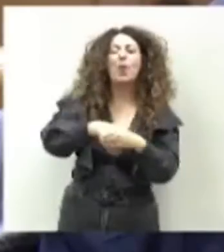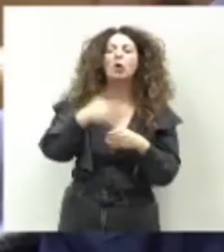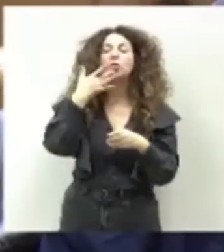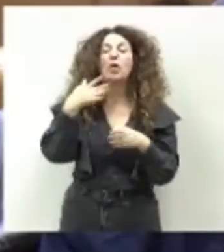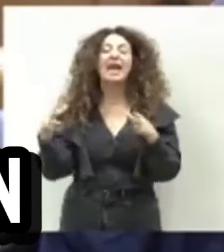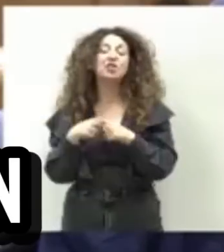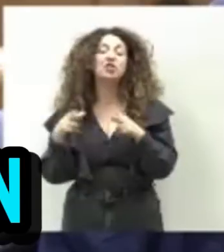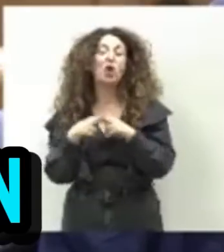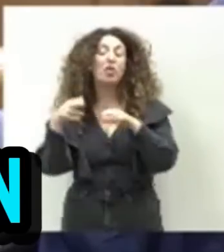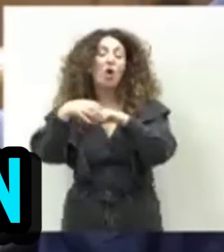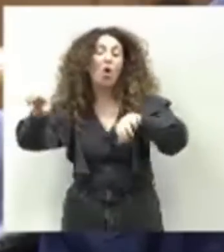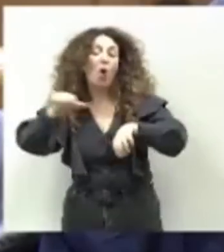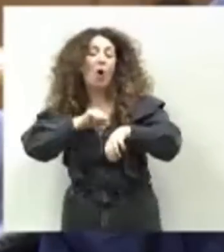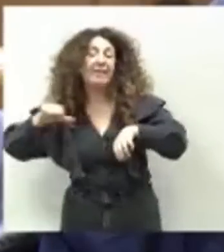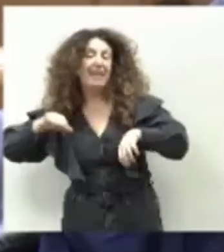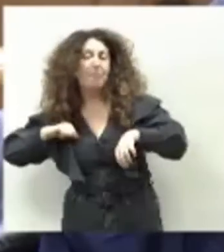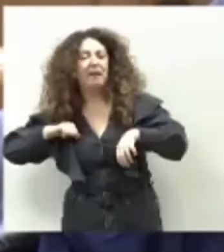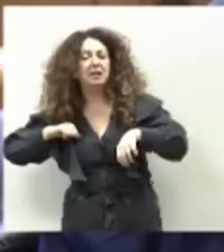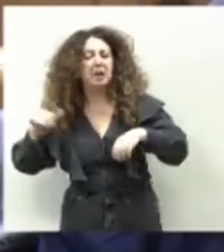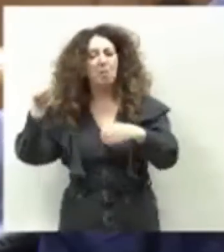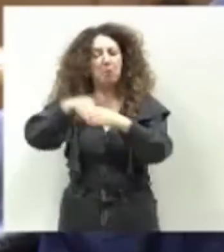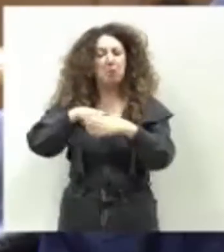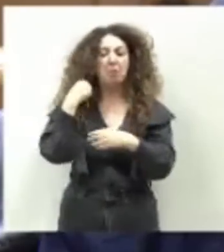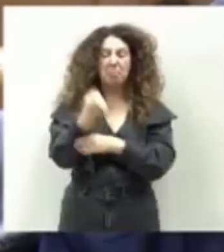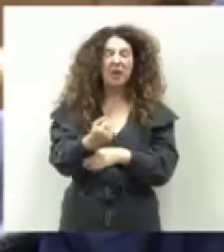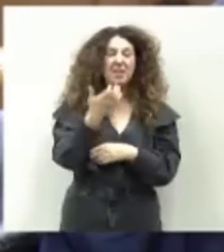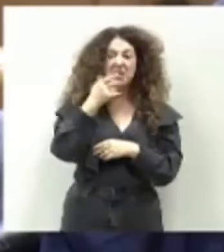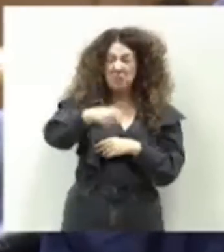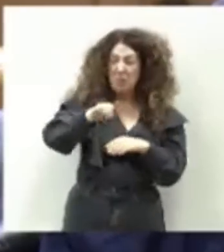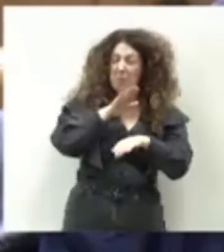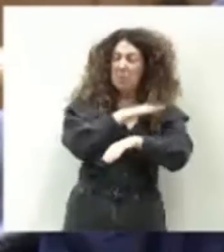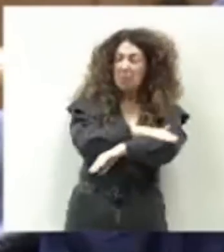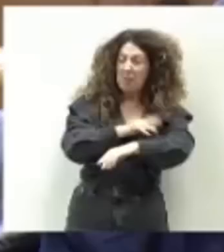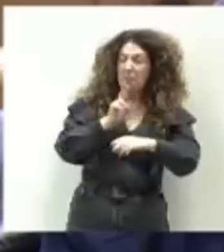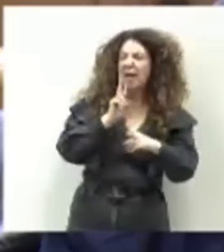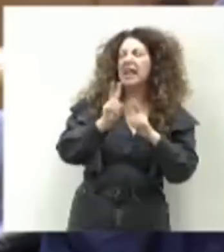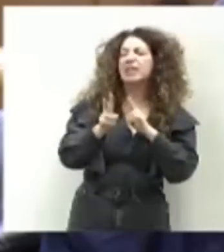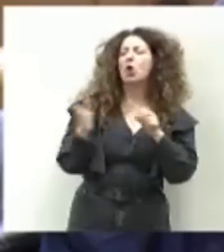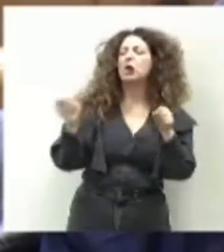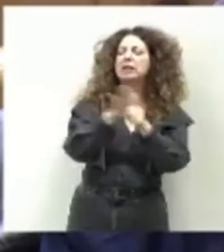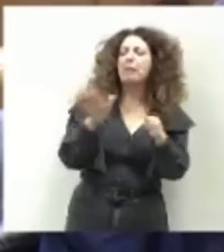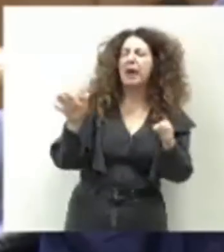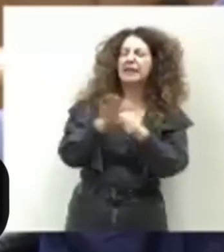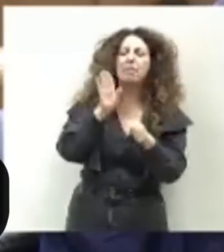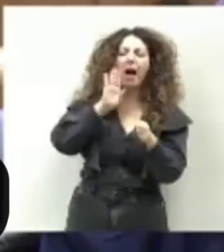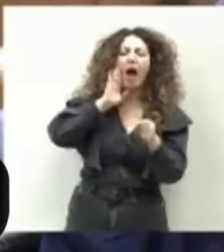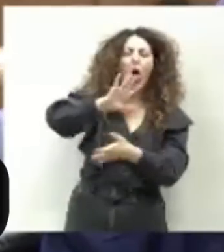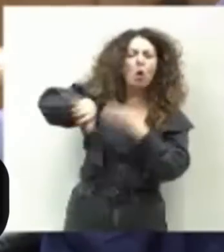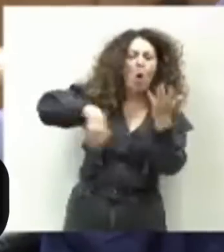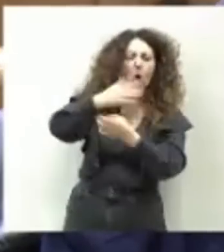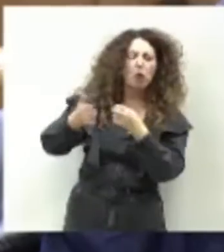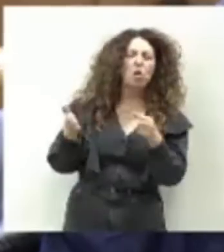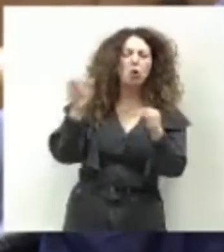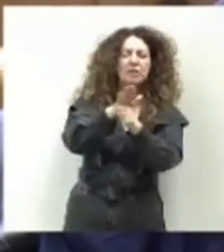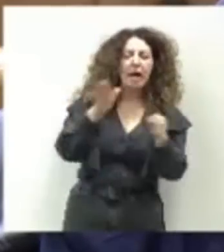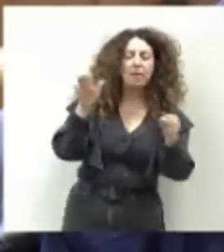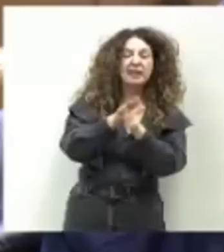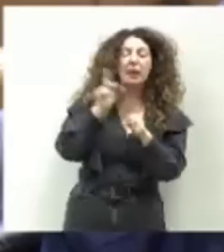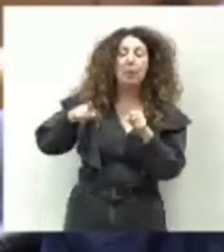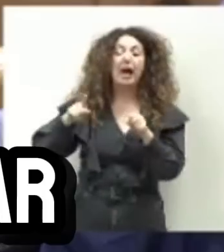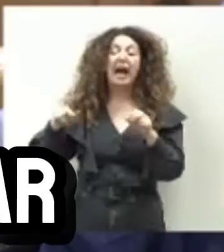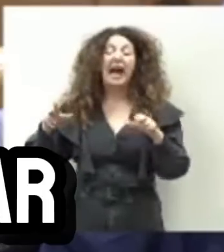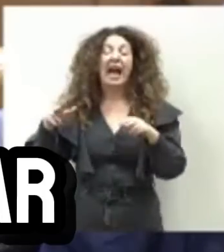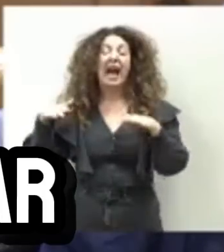ministro se dedica a tapar la corrupción y a insultar en redes sociales, los servicios no funcionan. Y yo le digo, como ministro